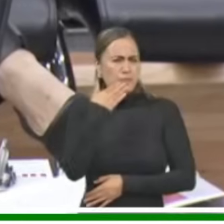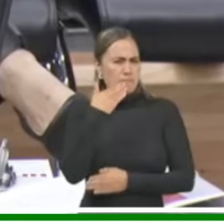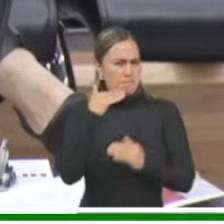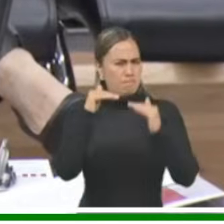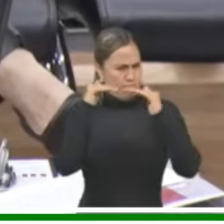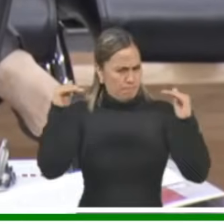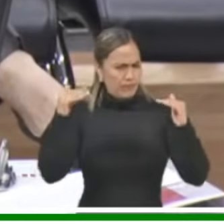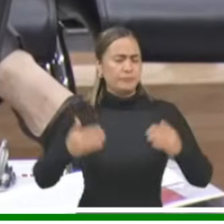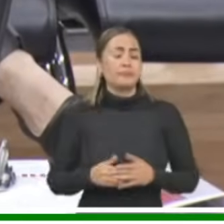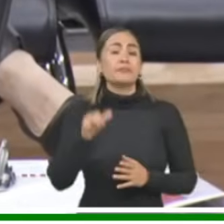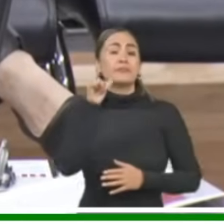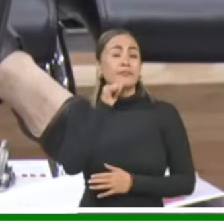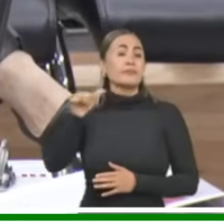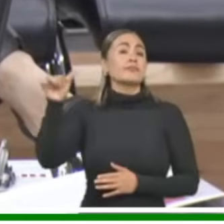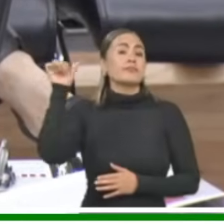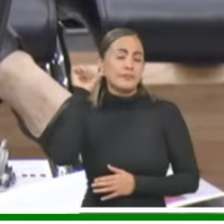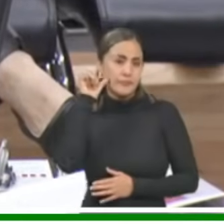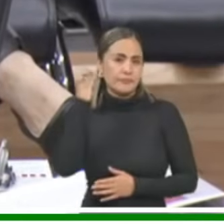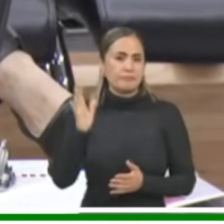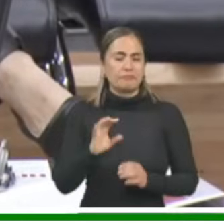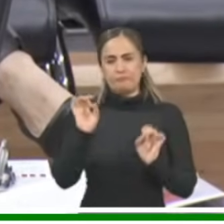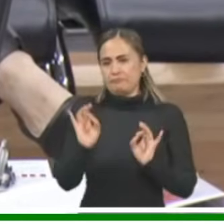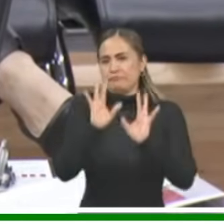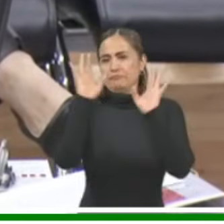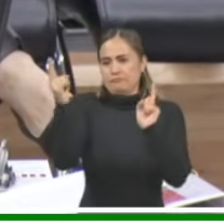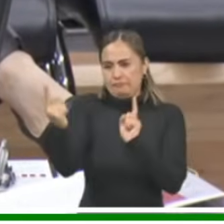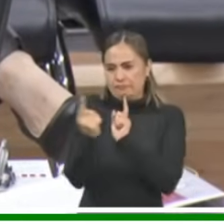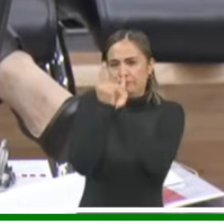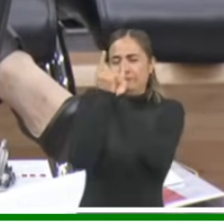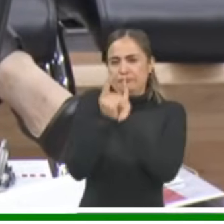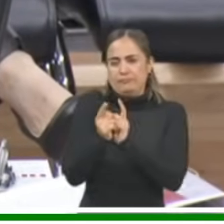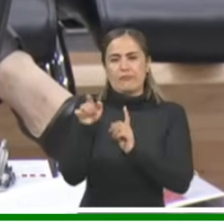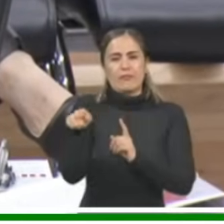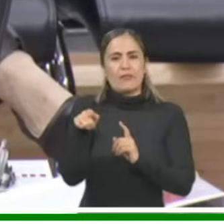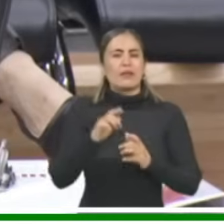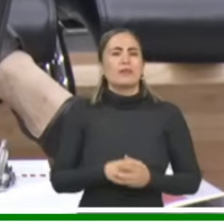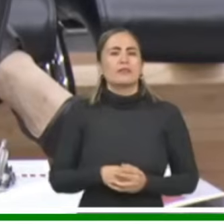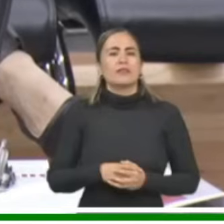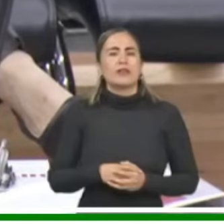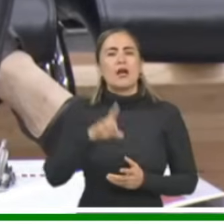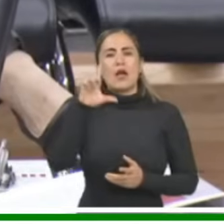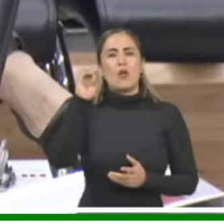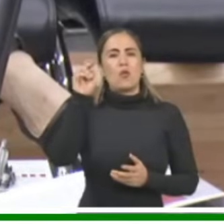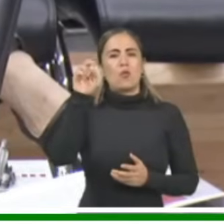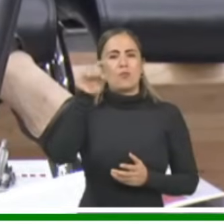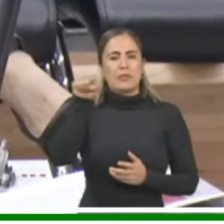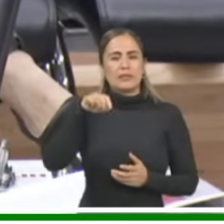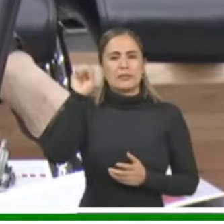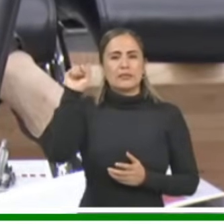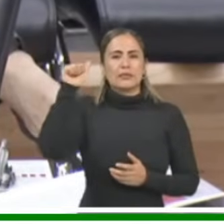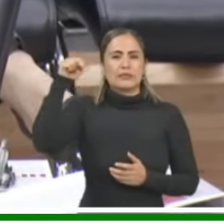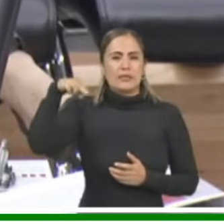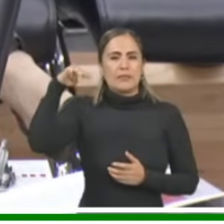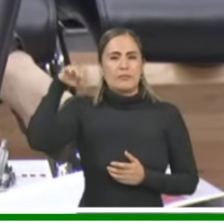Ayer, por azares del destino, tuve coincidencia en un espacio que conduce López San Martín y me